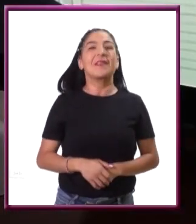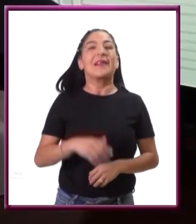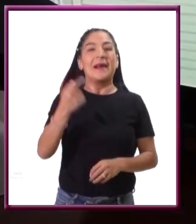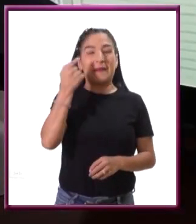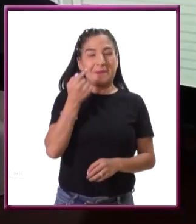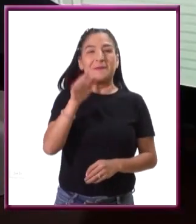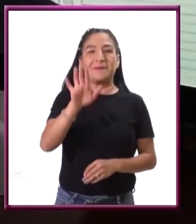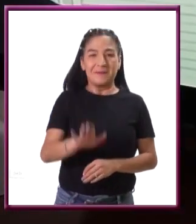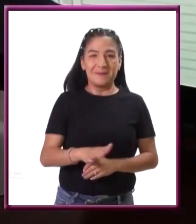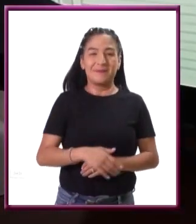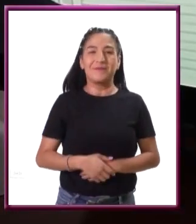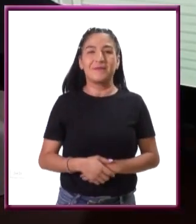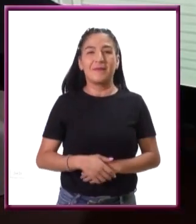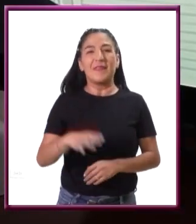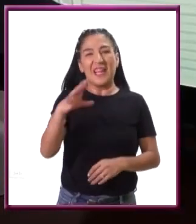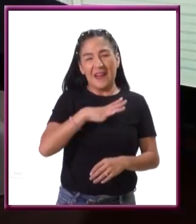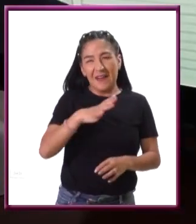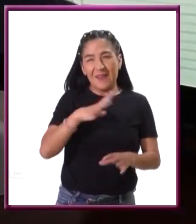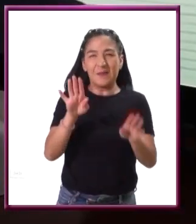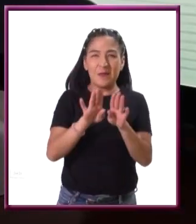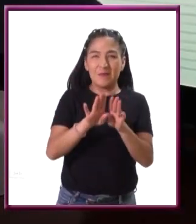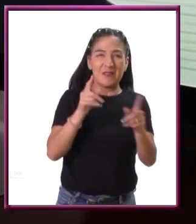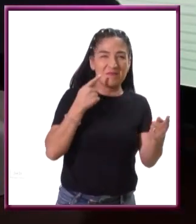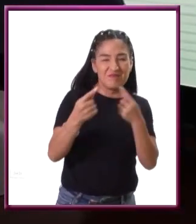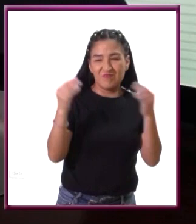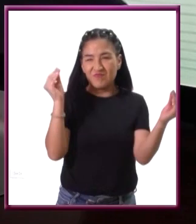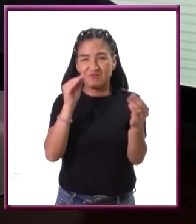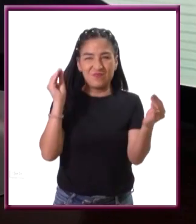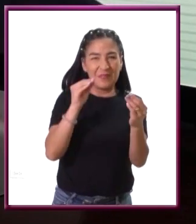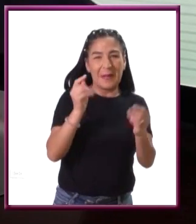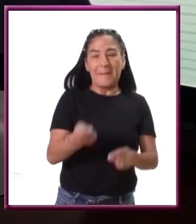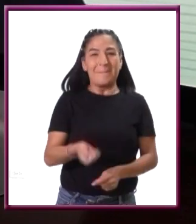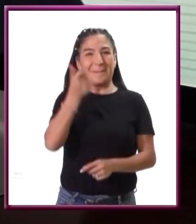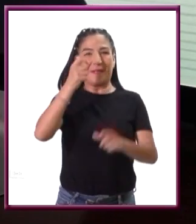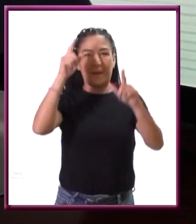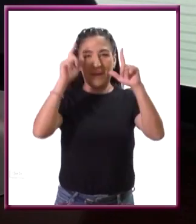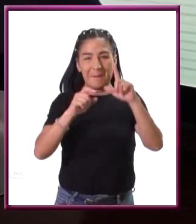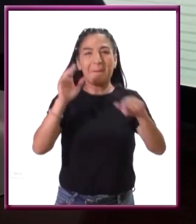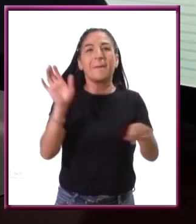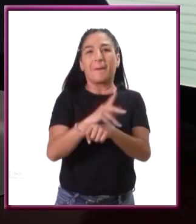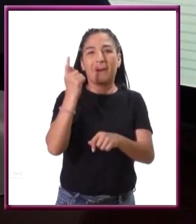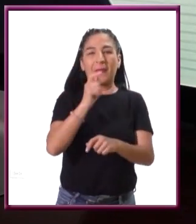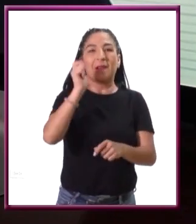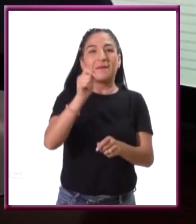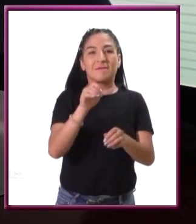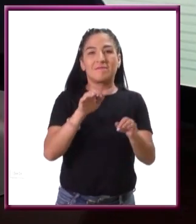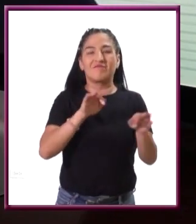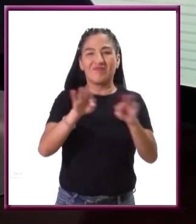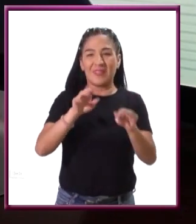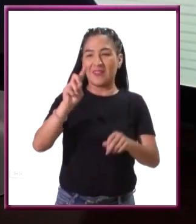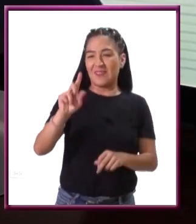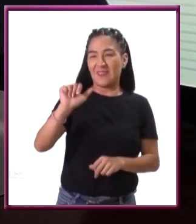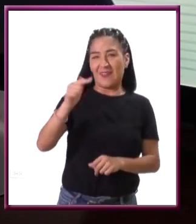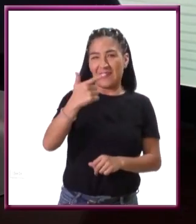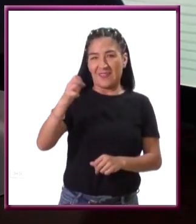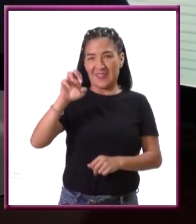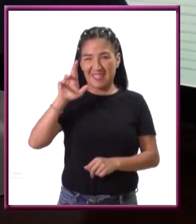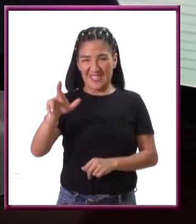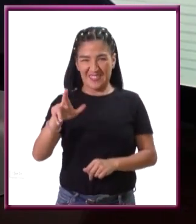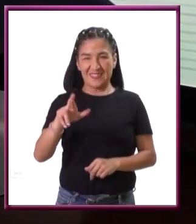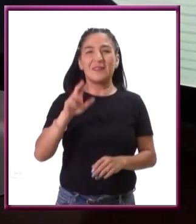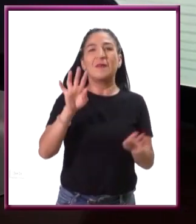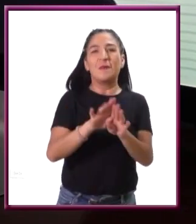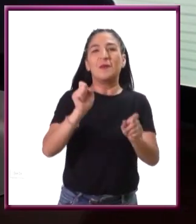Mira, hay algunas discusiones acerca de la primera fotografía, pero porque se consideraba que el trabajo de Daguerre y los